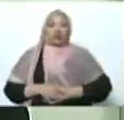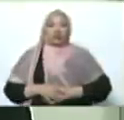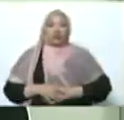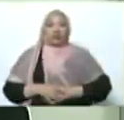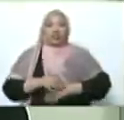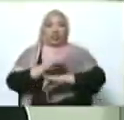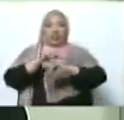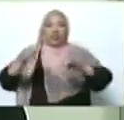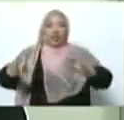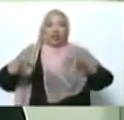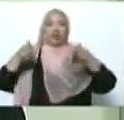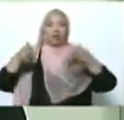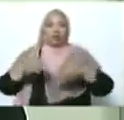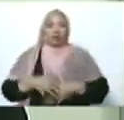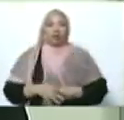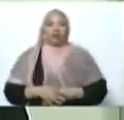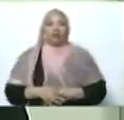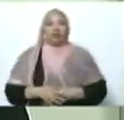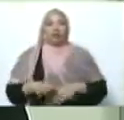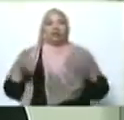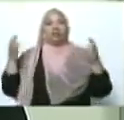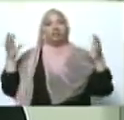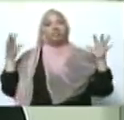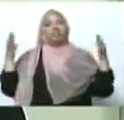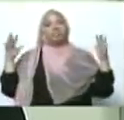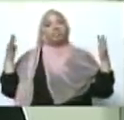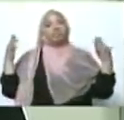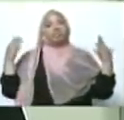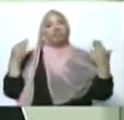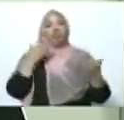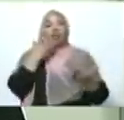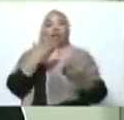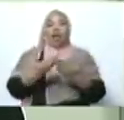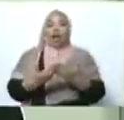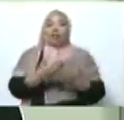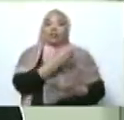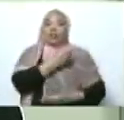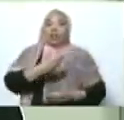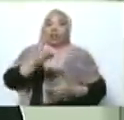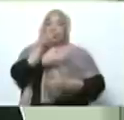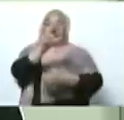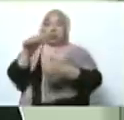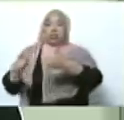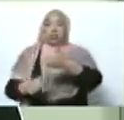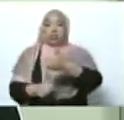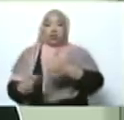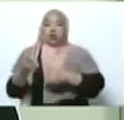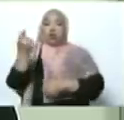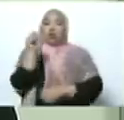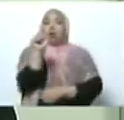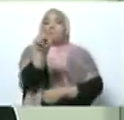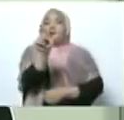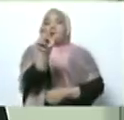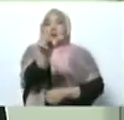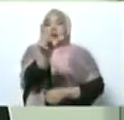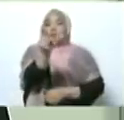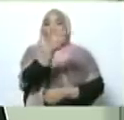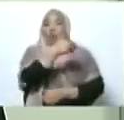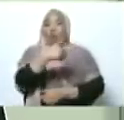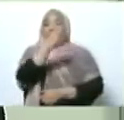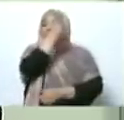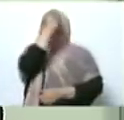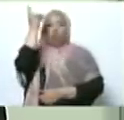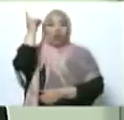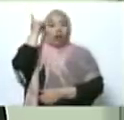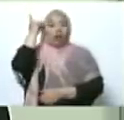¡Venceremos! Agradecemos las declaraciones del primer vicepresidente del Partido Socialista Unido de Venezuela, Diosdado Cabello Rondón,